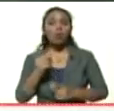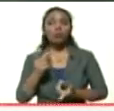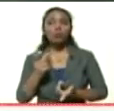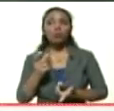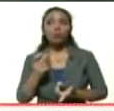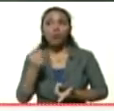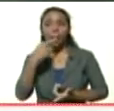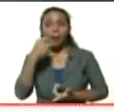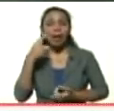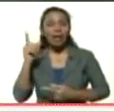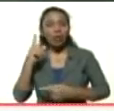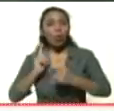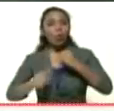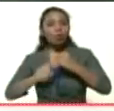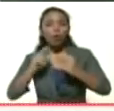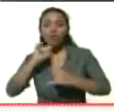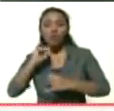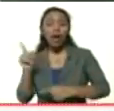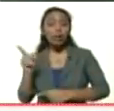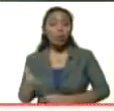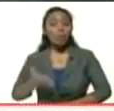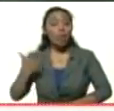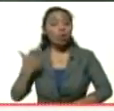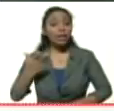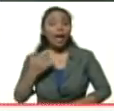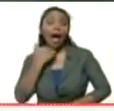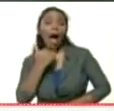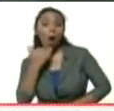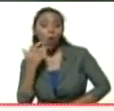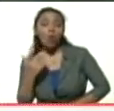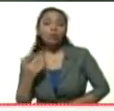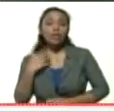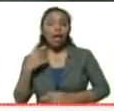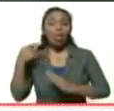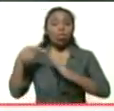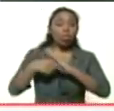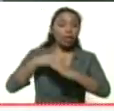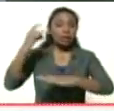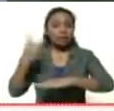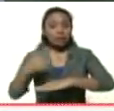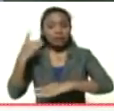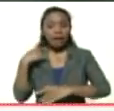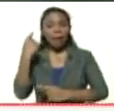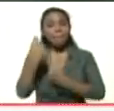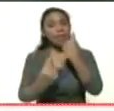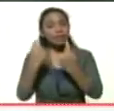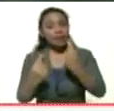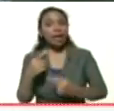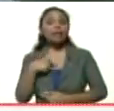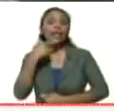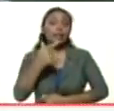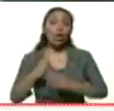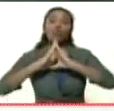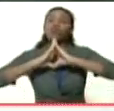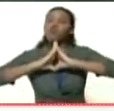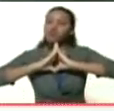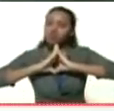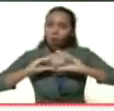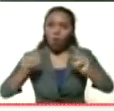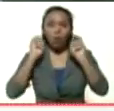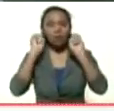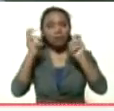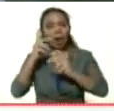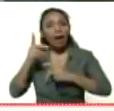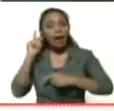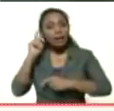los últimos reportes señalan que son muy útiles en caso de que se agrave la situación del paciente, es decir, todo el arsenal terapéutico